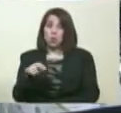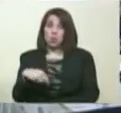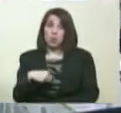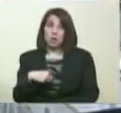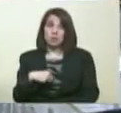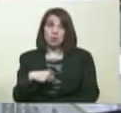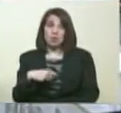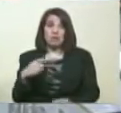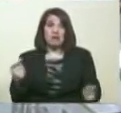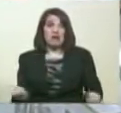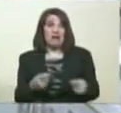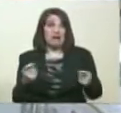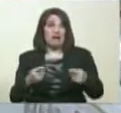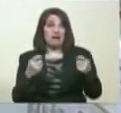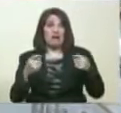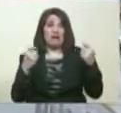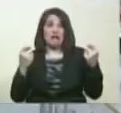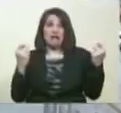con la